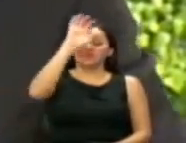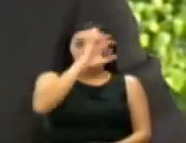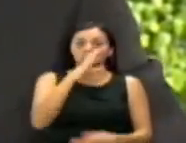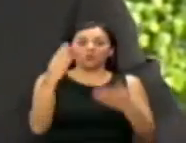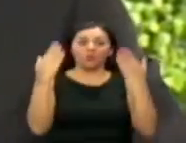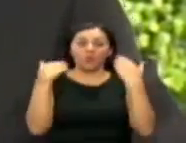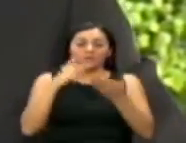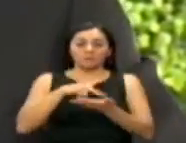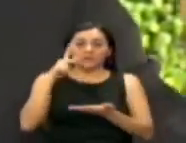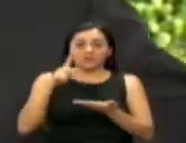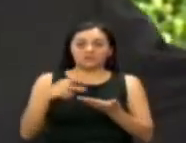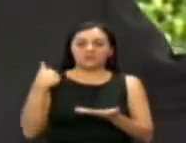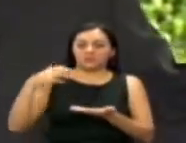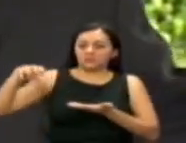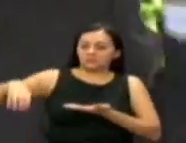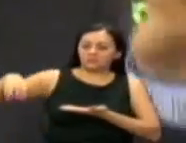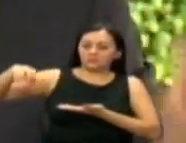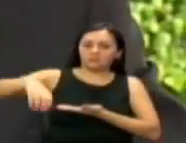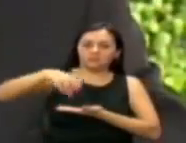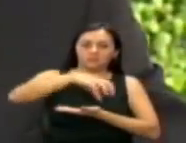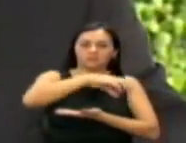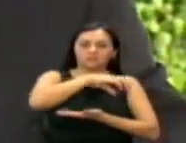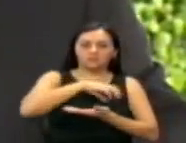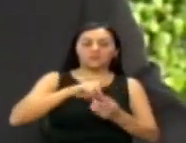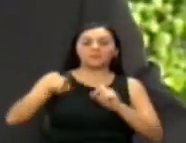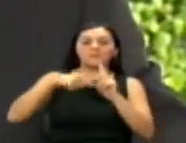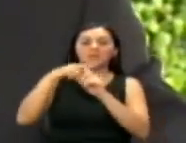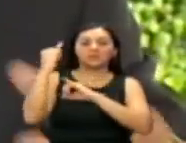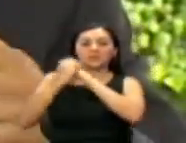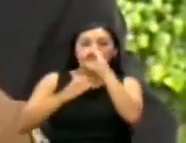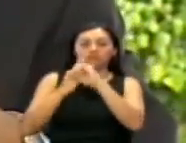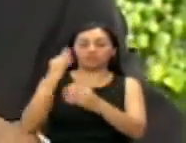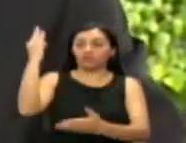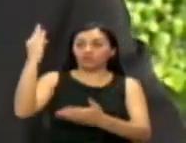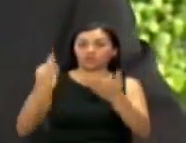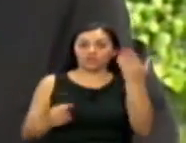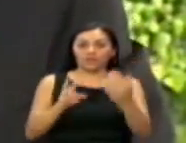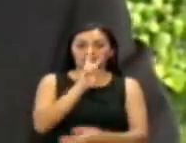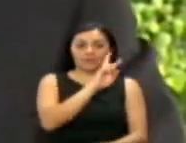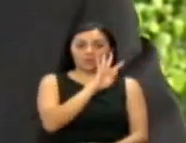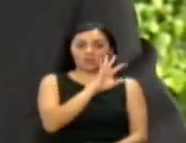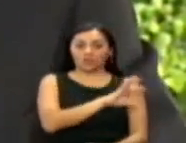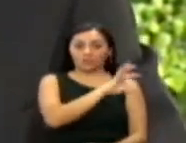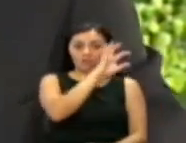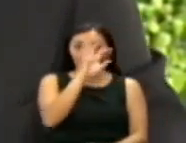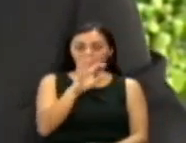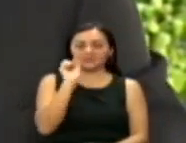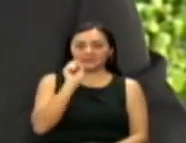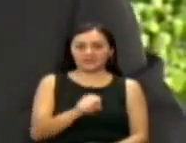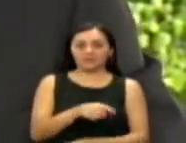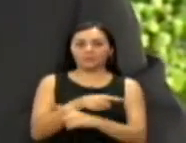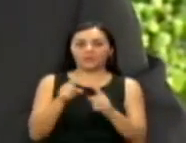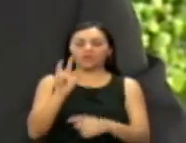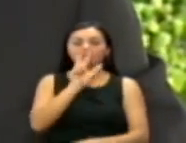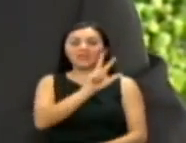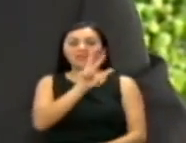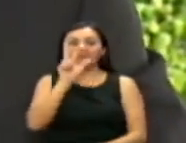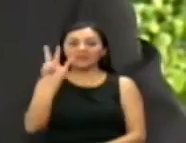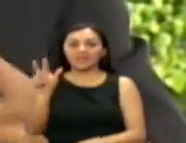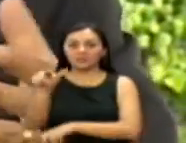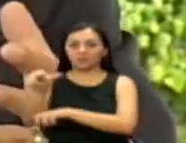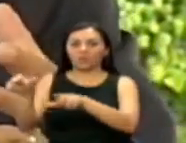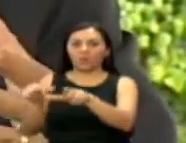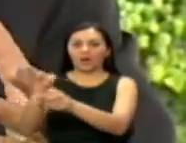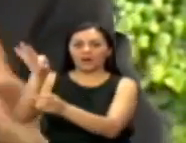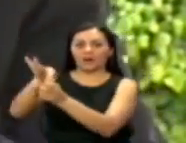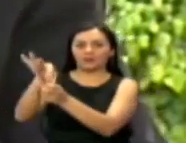varias jurisdicciones electorales, además hay tres en el exterior. En total tenemos 24 provincias, pero 33 jurisdicciones electorales,